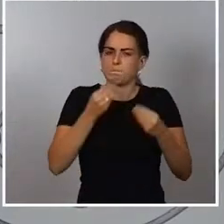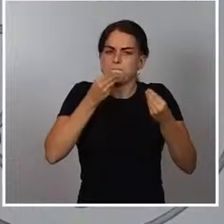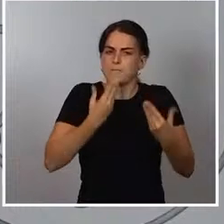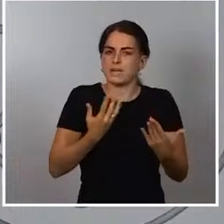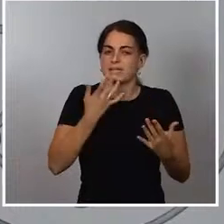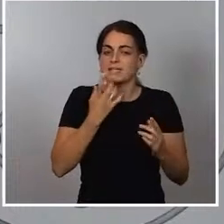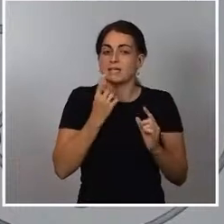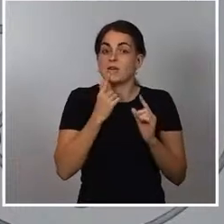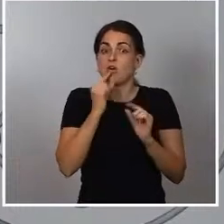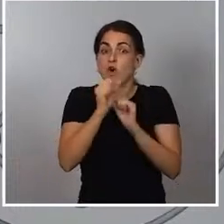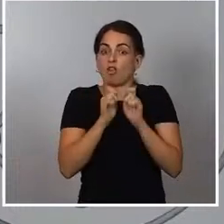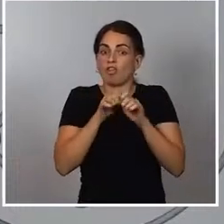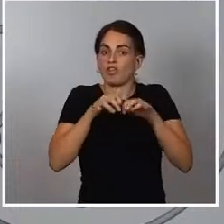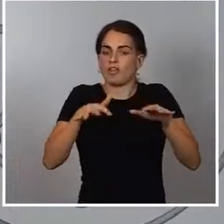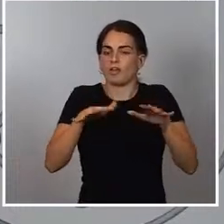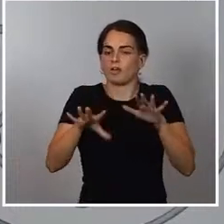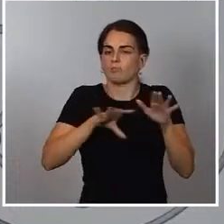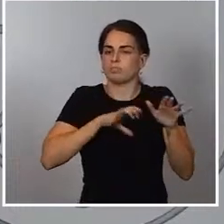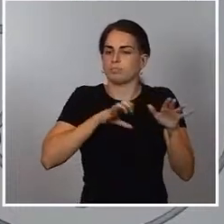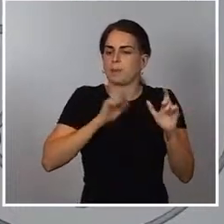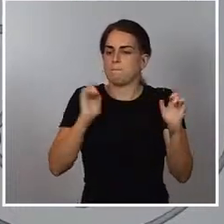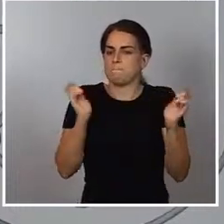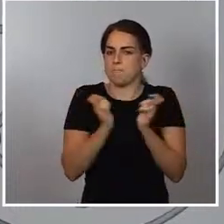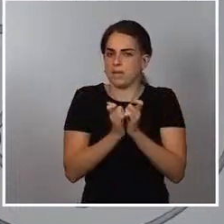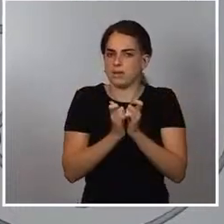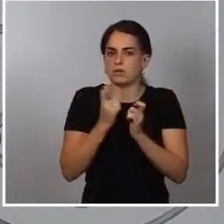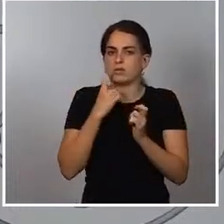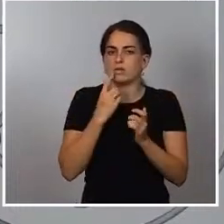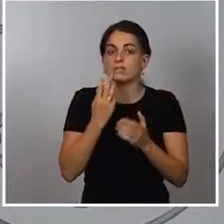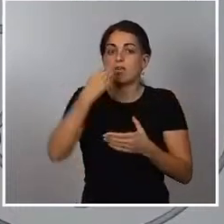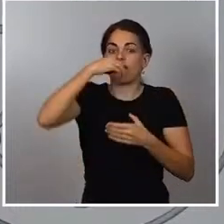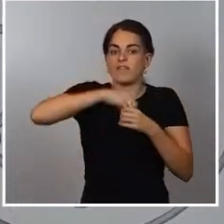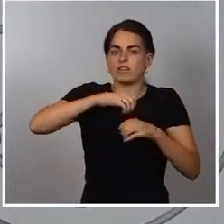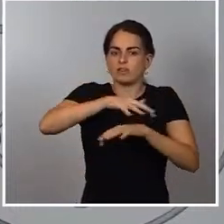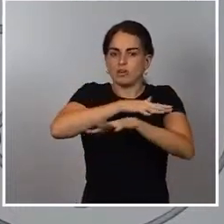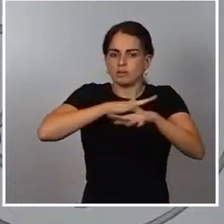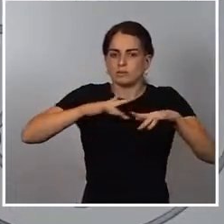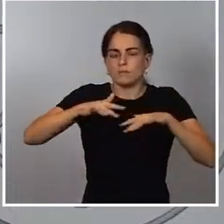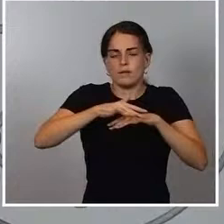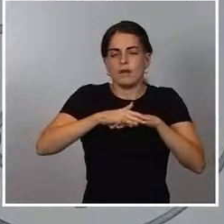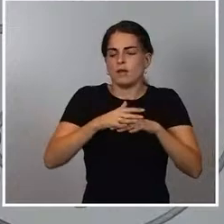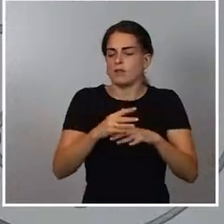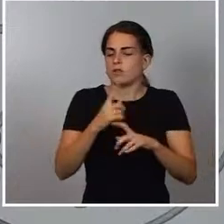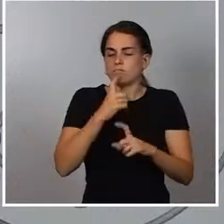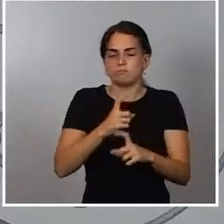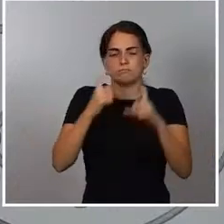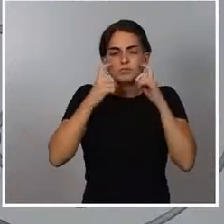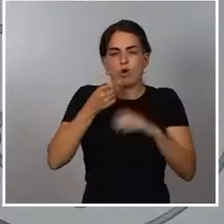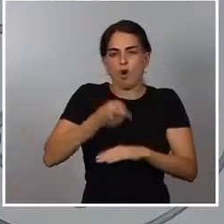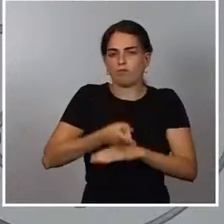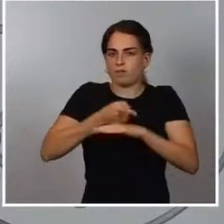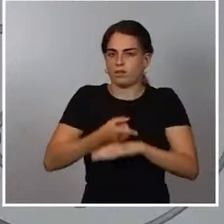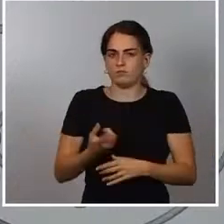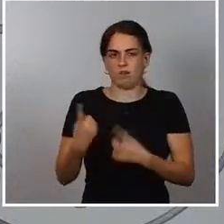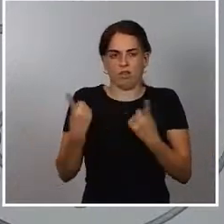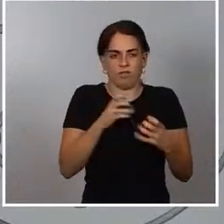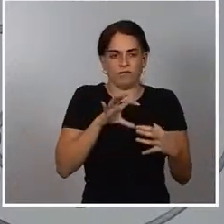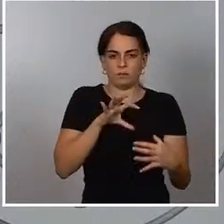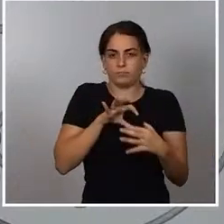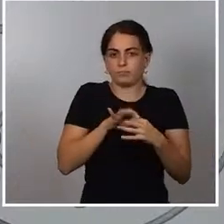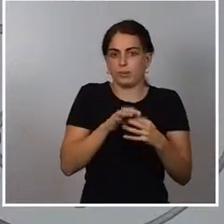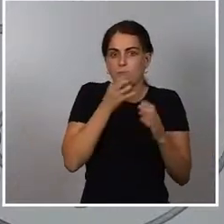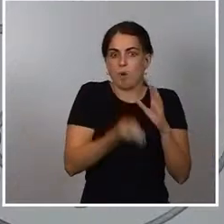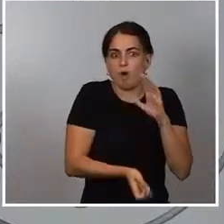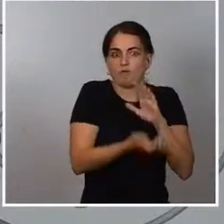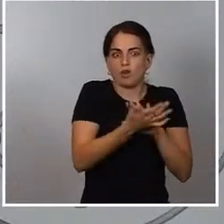contagio pero que sigue siendo obligatoria en los espacios de interior como les dije antes donde mayor asociado está los brotes que estamos conociendo